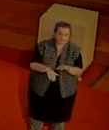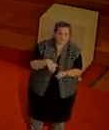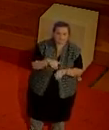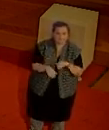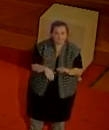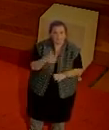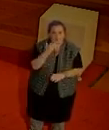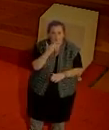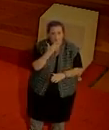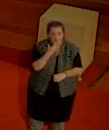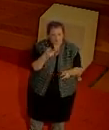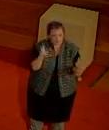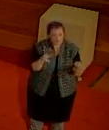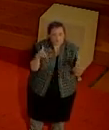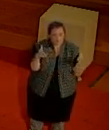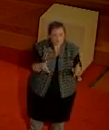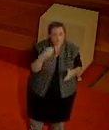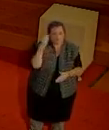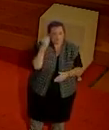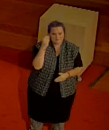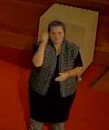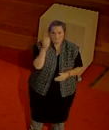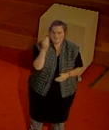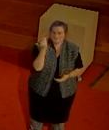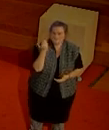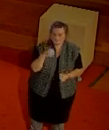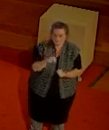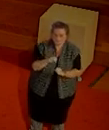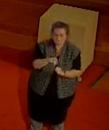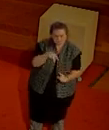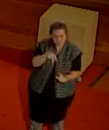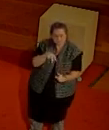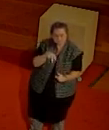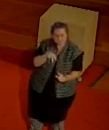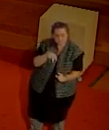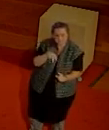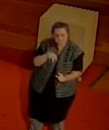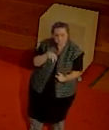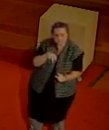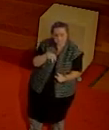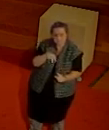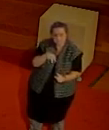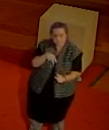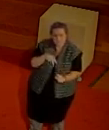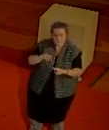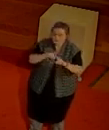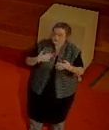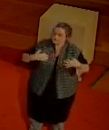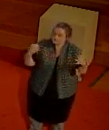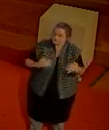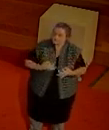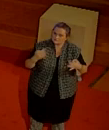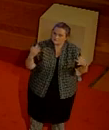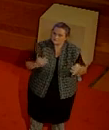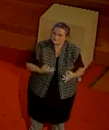de una cuestión que considero a día de hoy y la perspectiva en el escenario eh de seguridad internacional